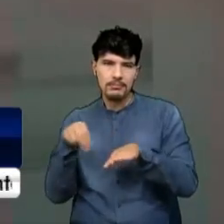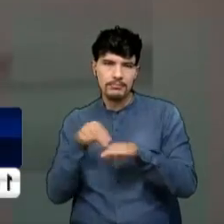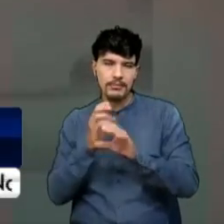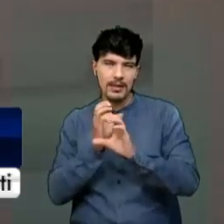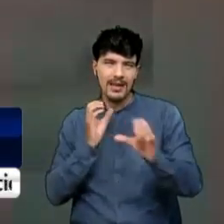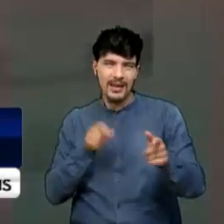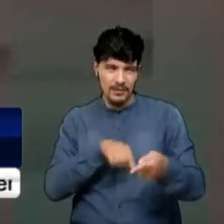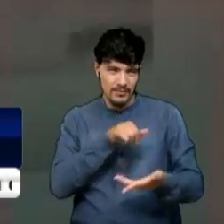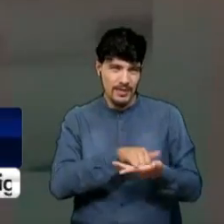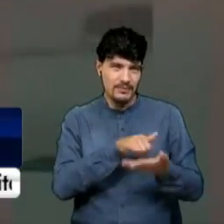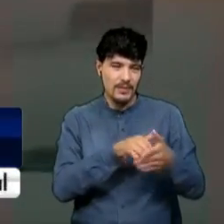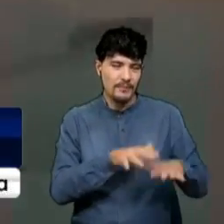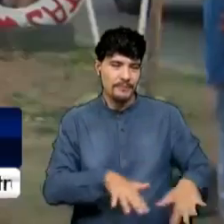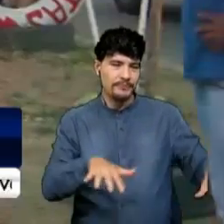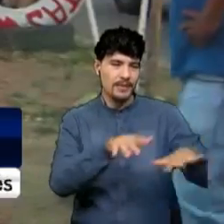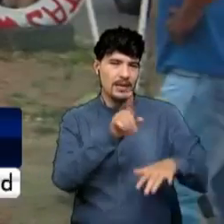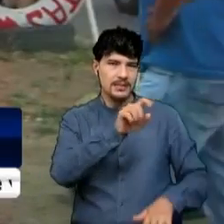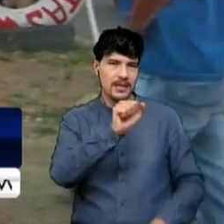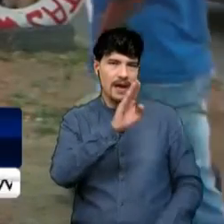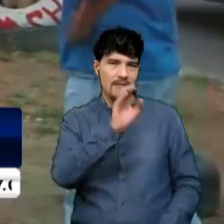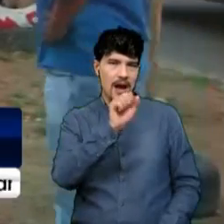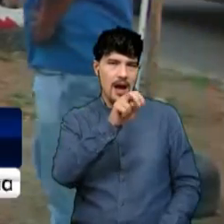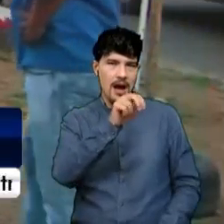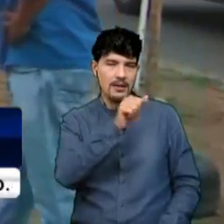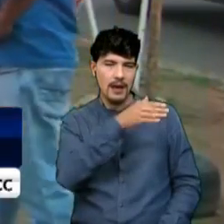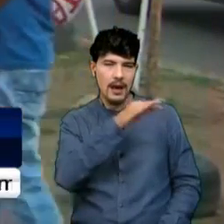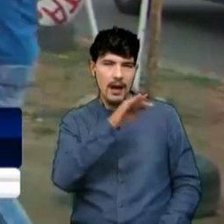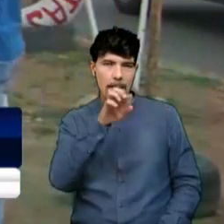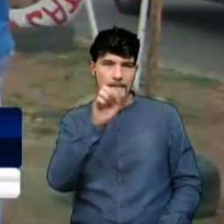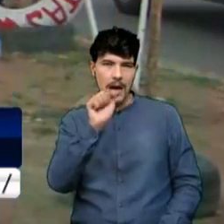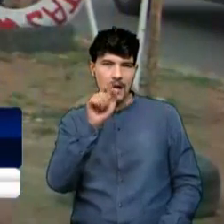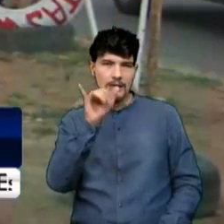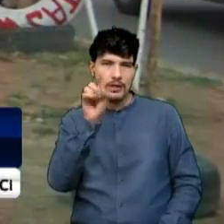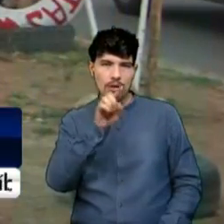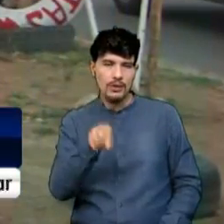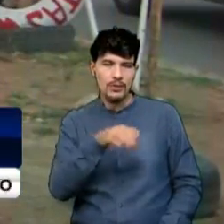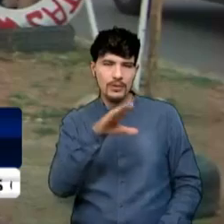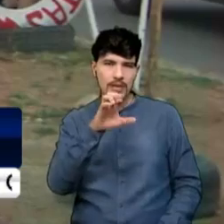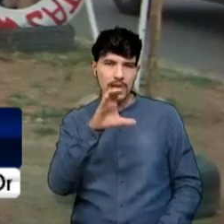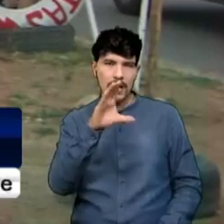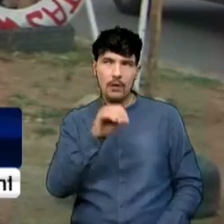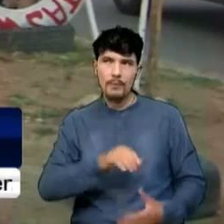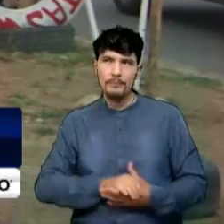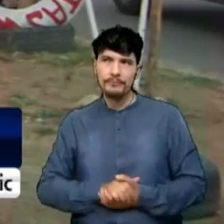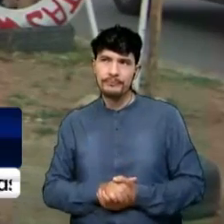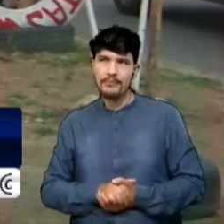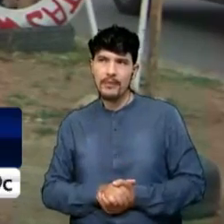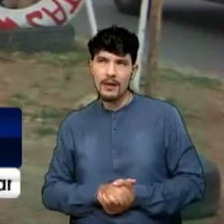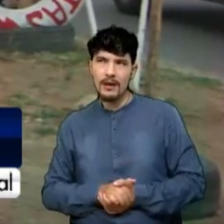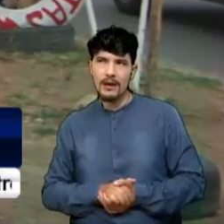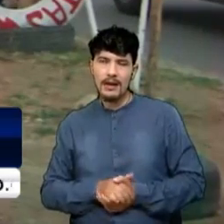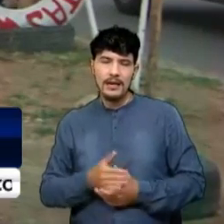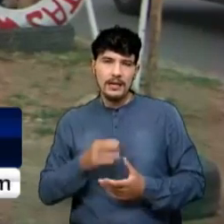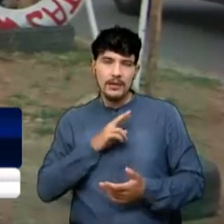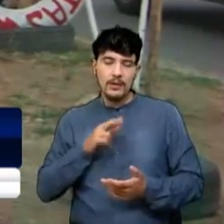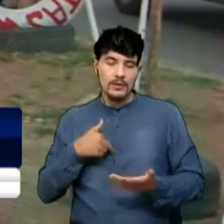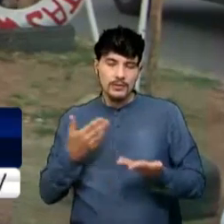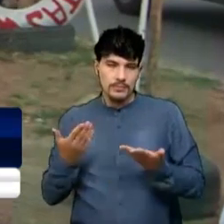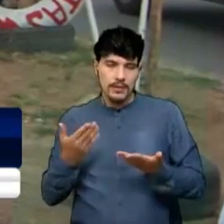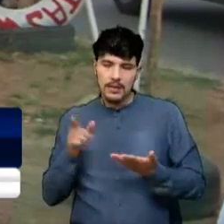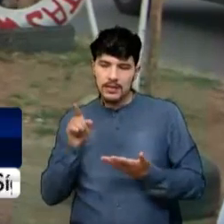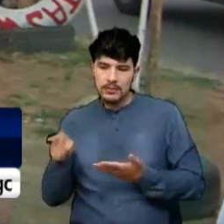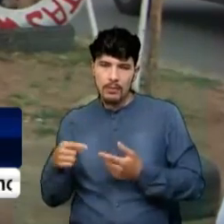como La Sabana y Patio Centro. Si hacíamos 5 vueltas, generalmente vamos a hacer sino 2-3 vueltas. Empezando, la carretera está mala, no hay